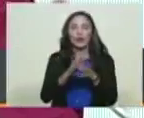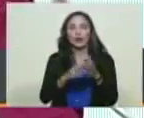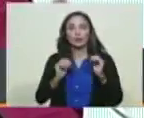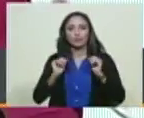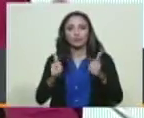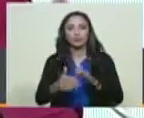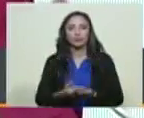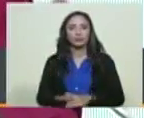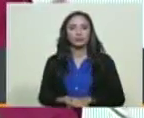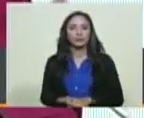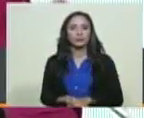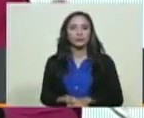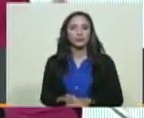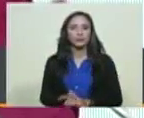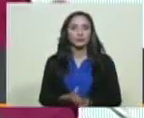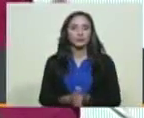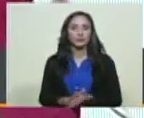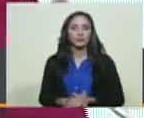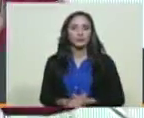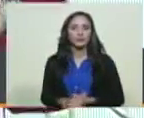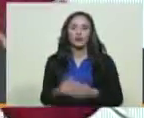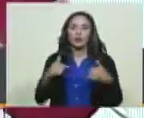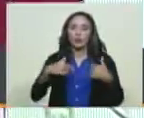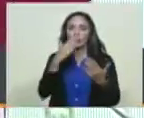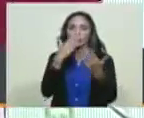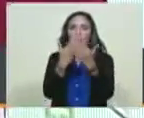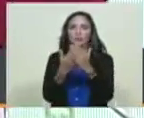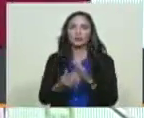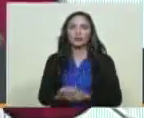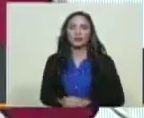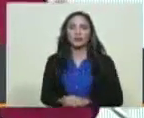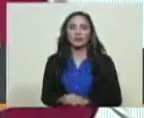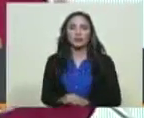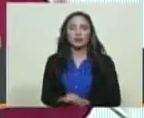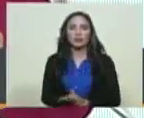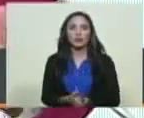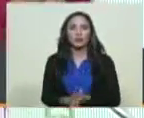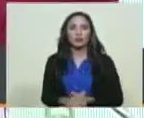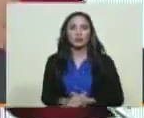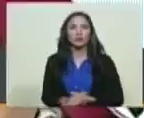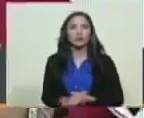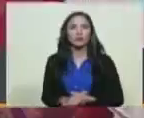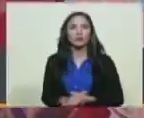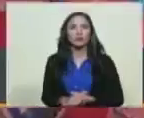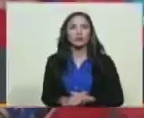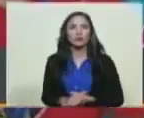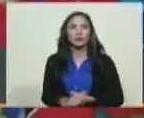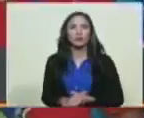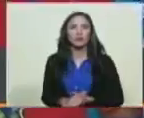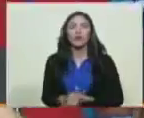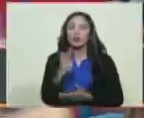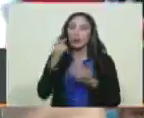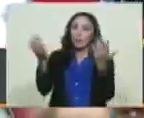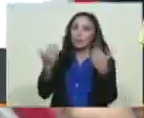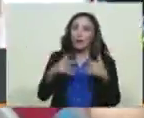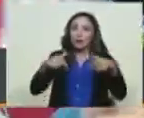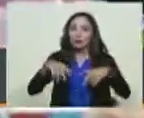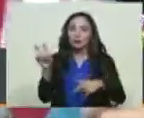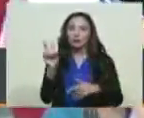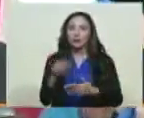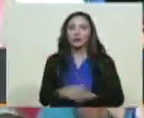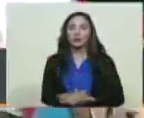ratificó ante la juventud venezolana vamos al plan vuelta a la patria téngase para venezuela a trabajar